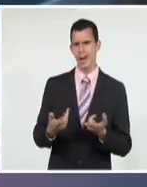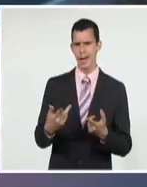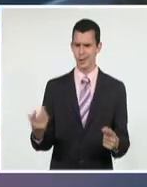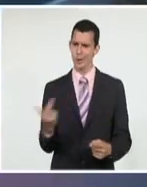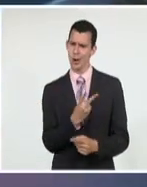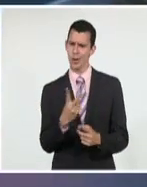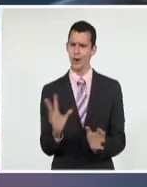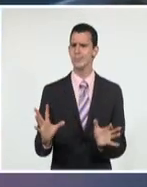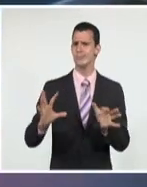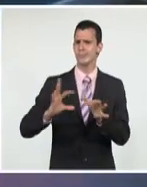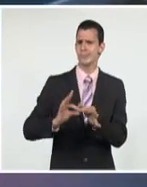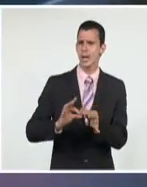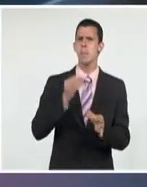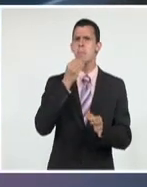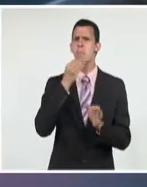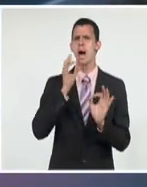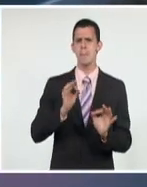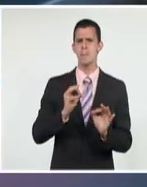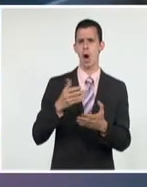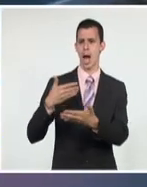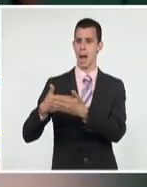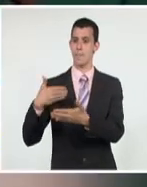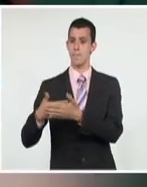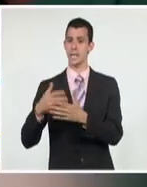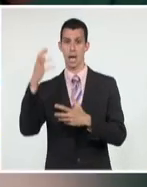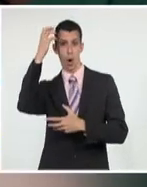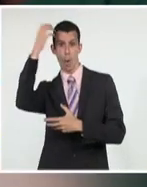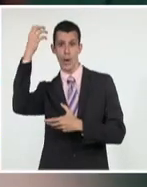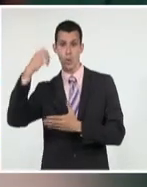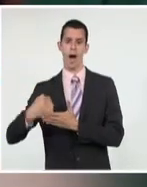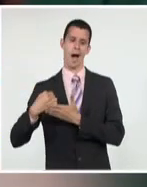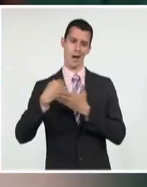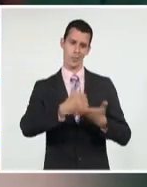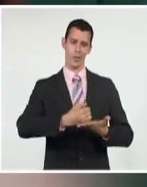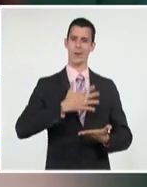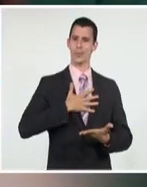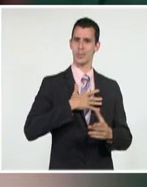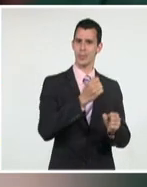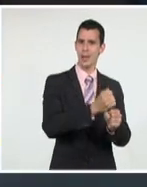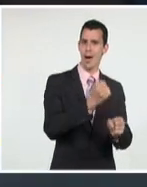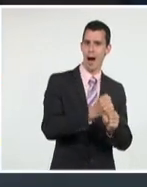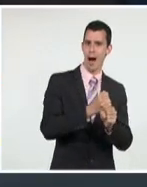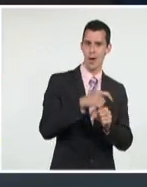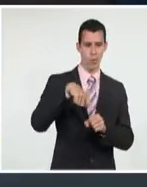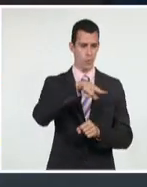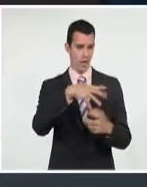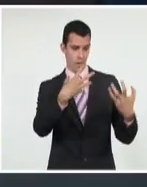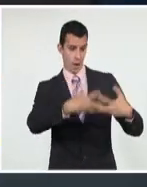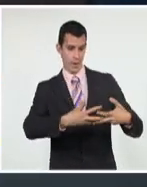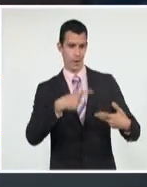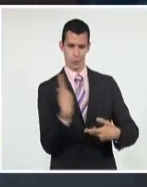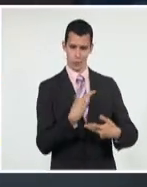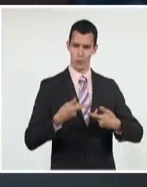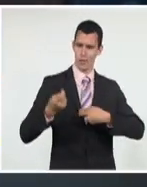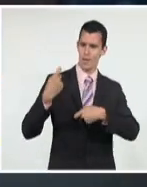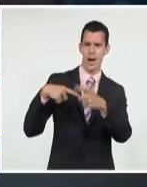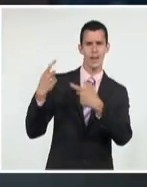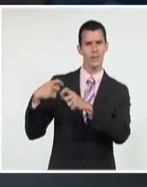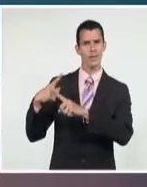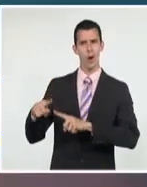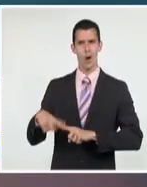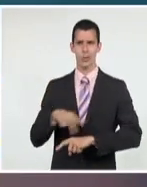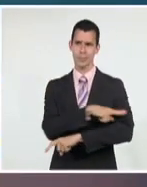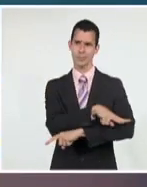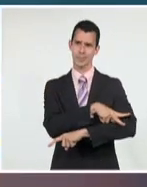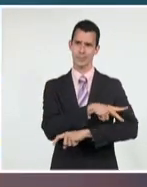la directora general de comercio exterior del 1006 viviana herrera informó en su perfil de twitter que los contratos suscritos son de